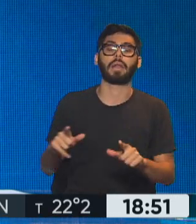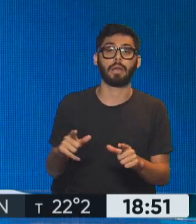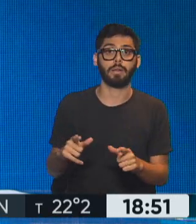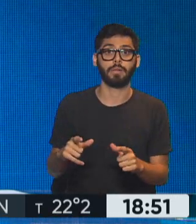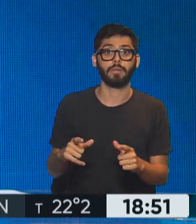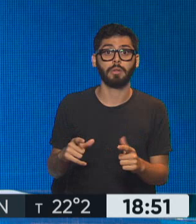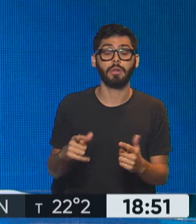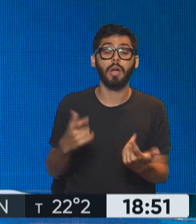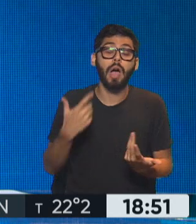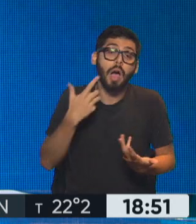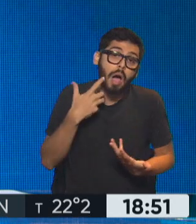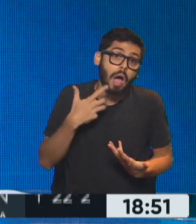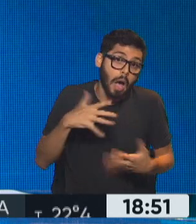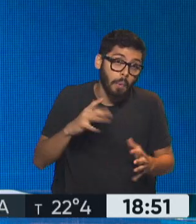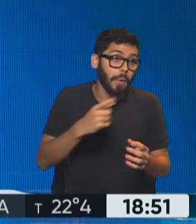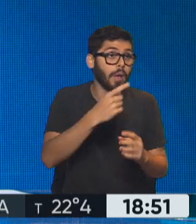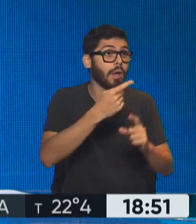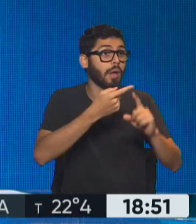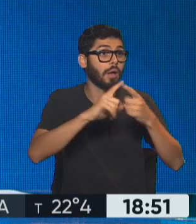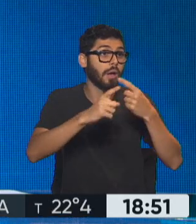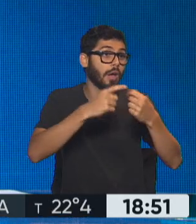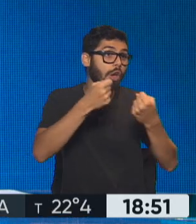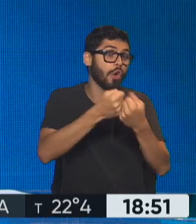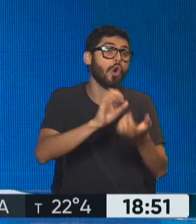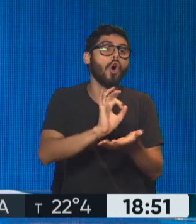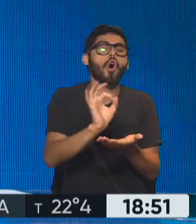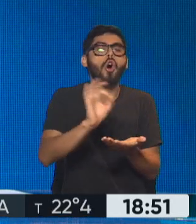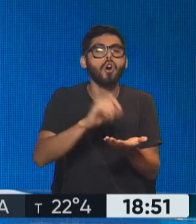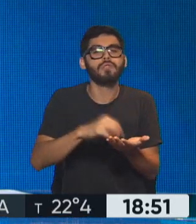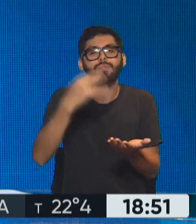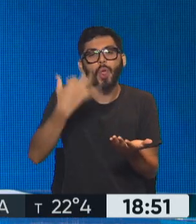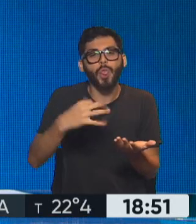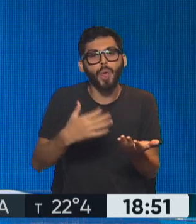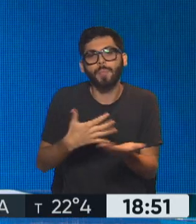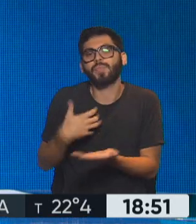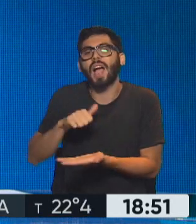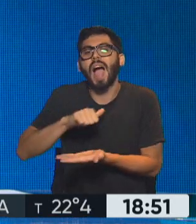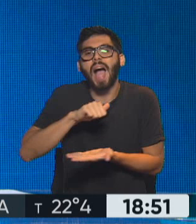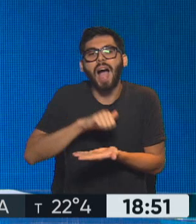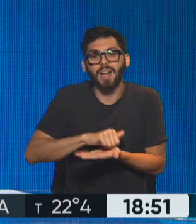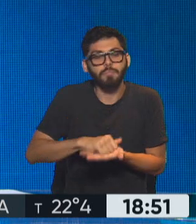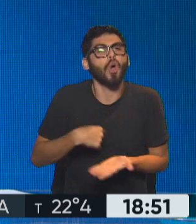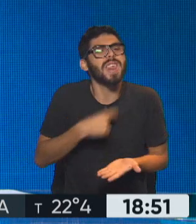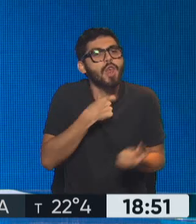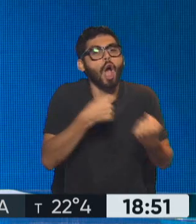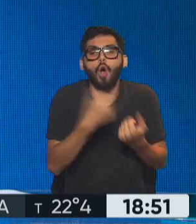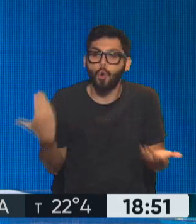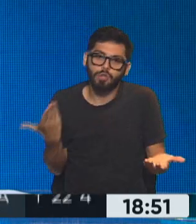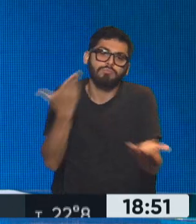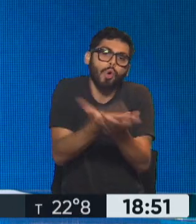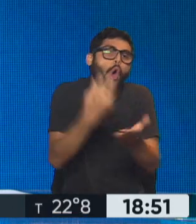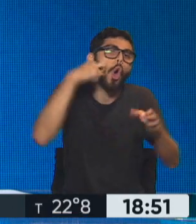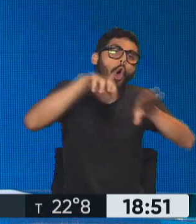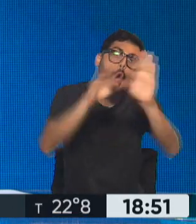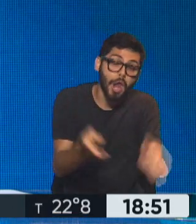cuando llegue el acuerdo o la carta de intención que debería llegar para ser presentada al Congreso, y que el Congreso lo apruebe y, y se genere todo ese